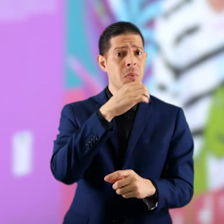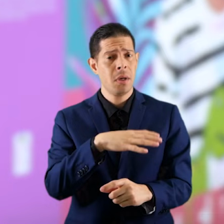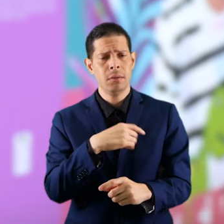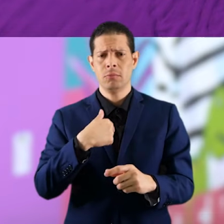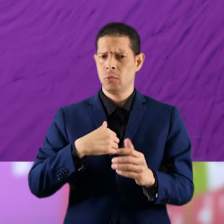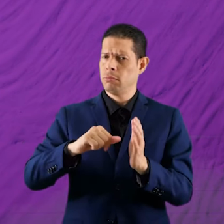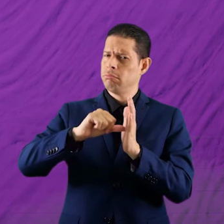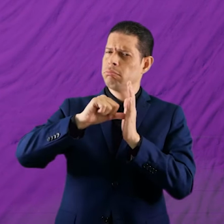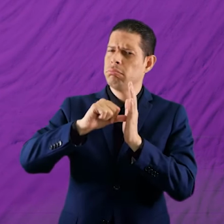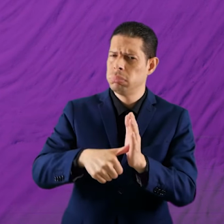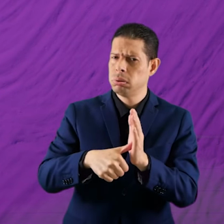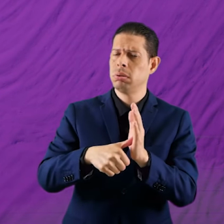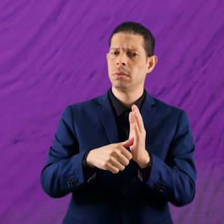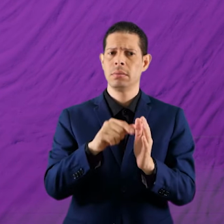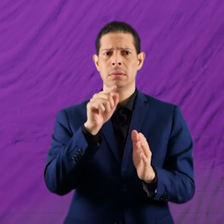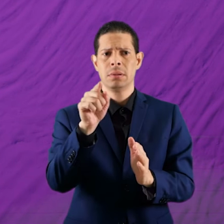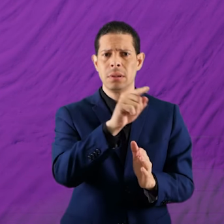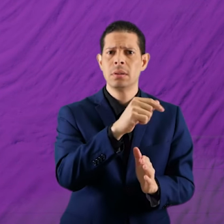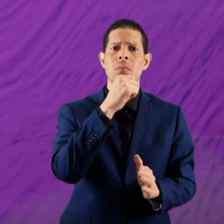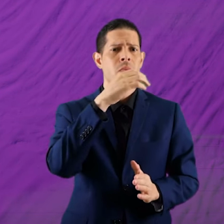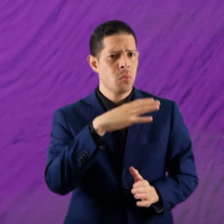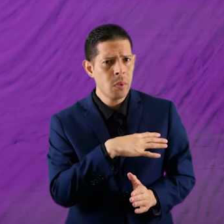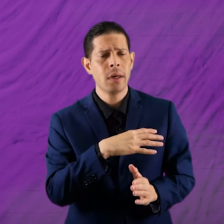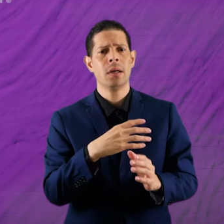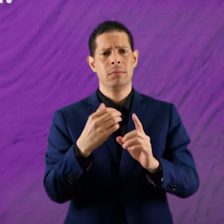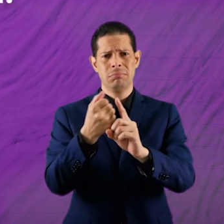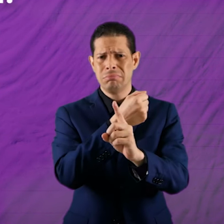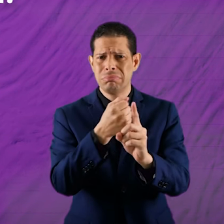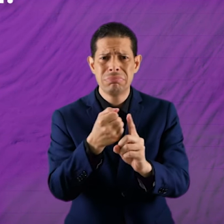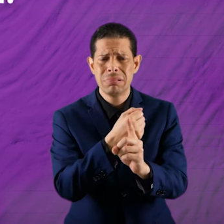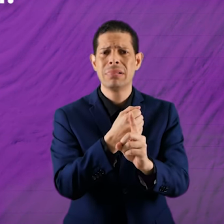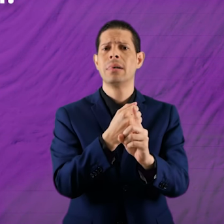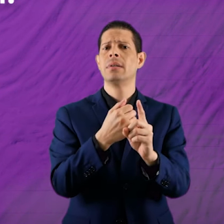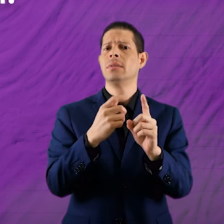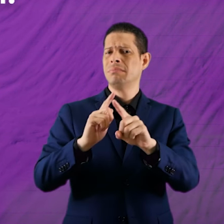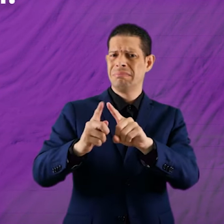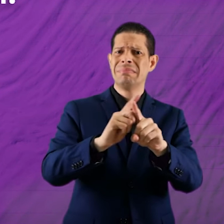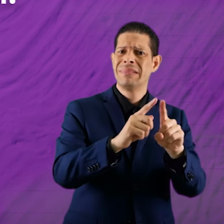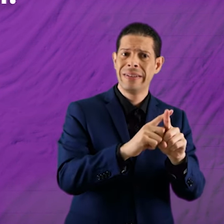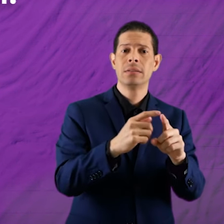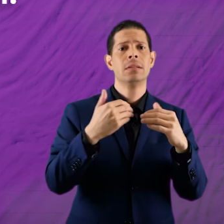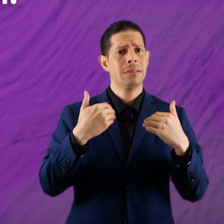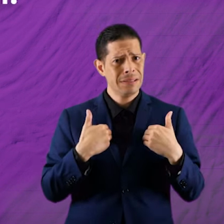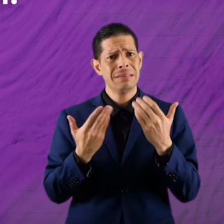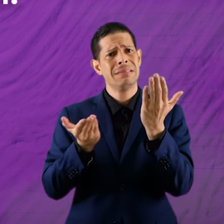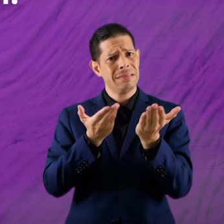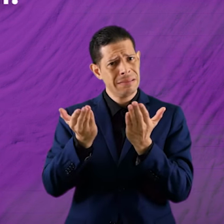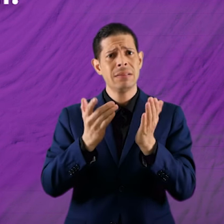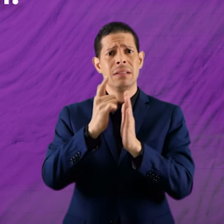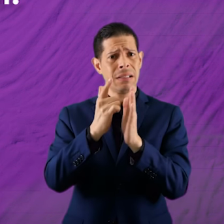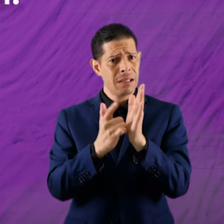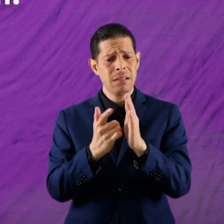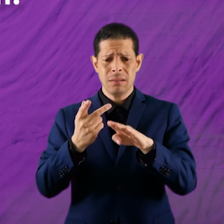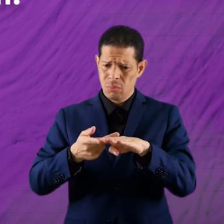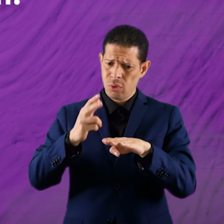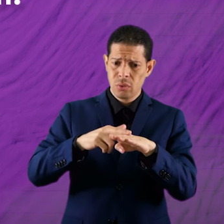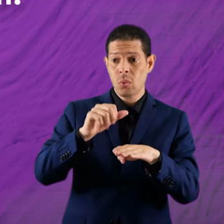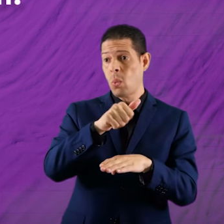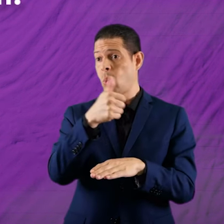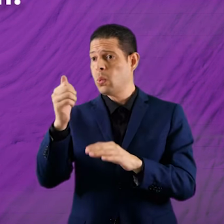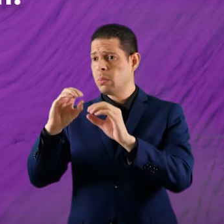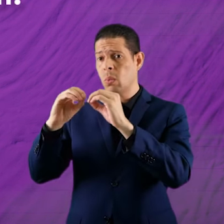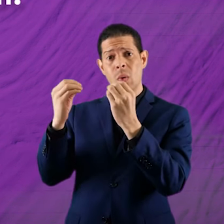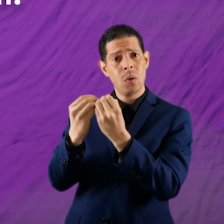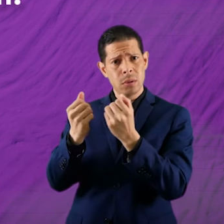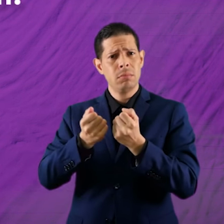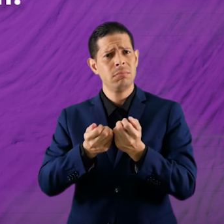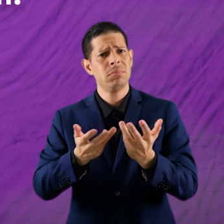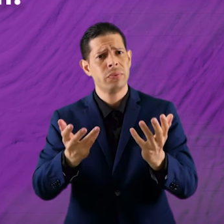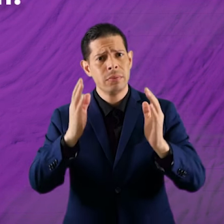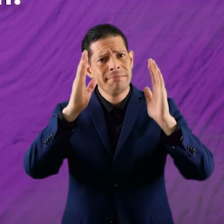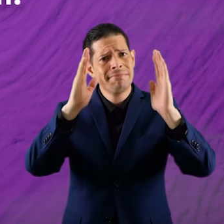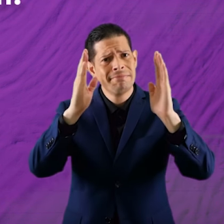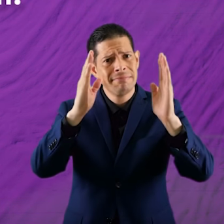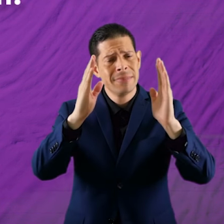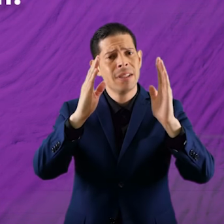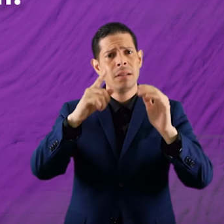violencia?